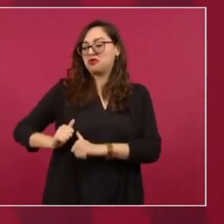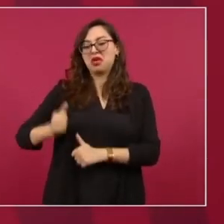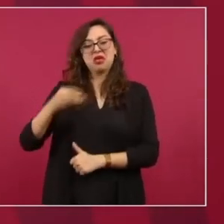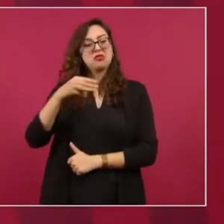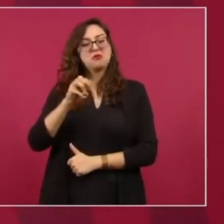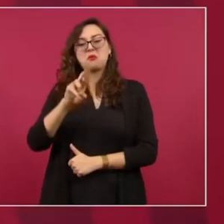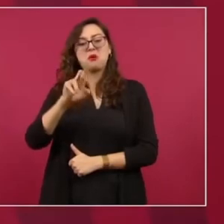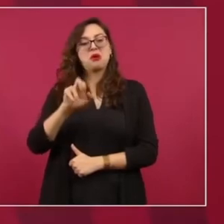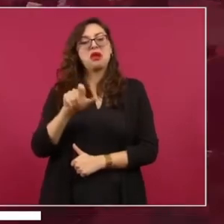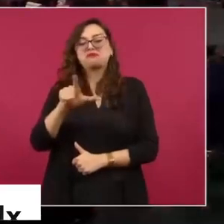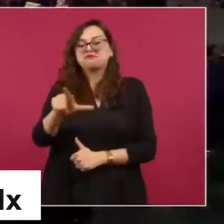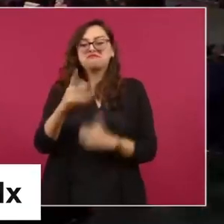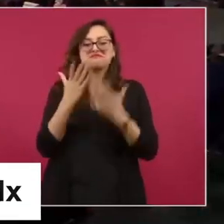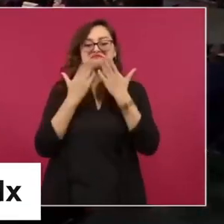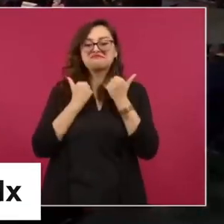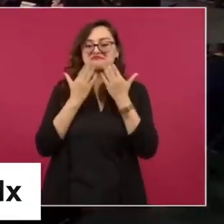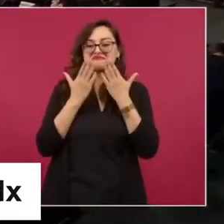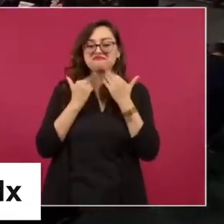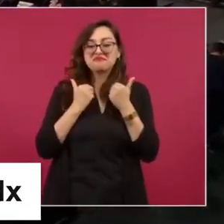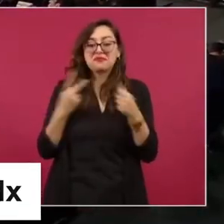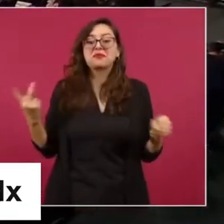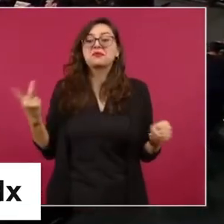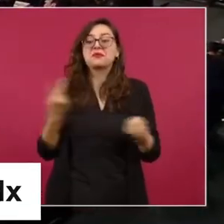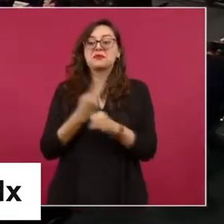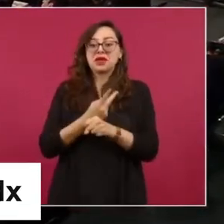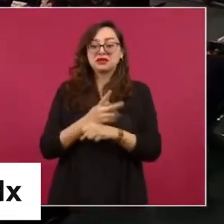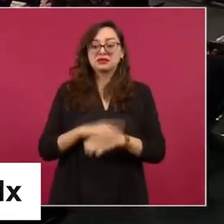Como los habían ayudado en la campaña,